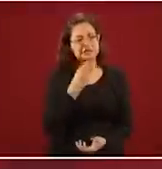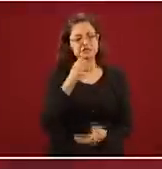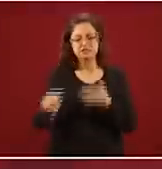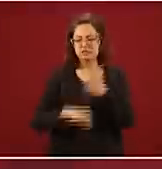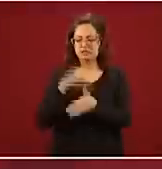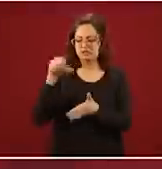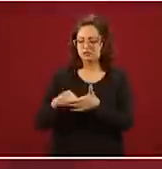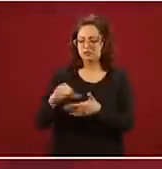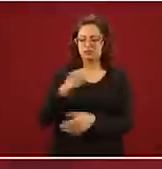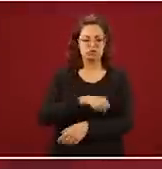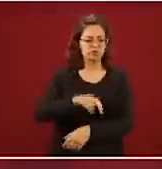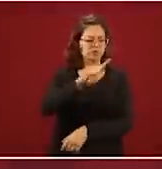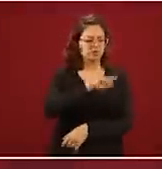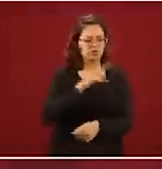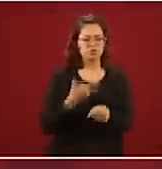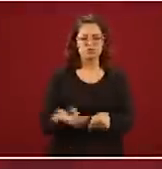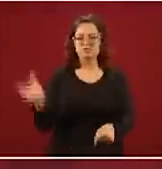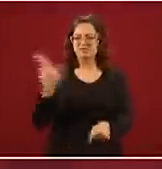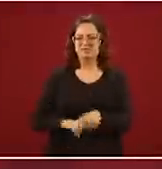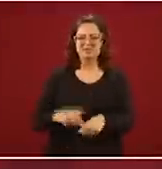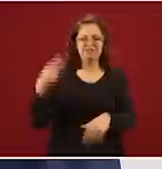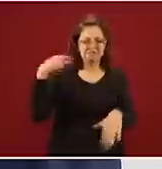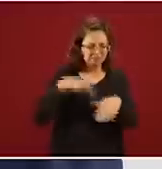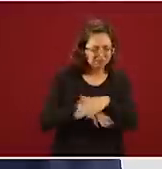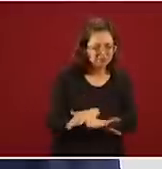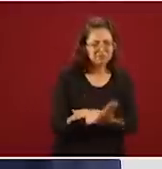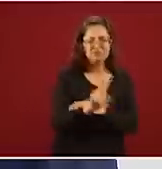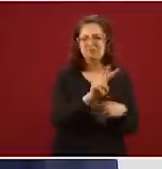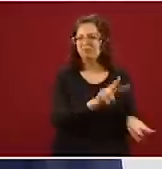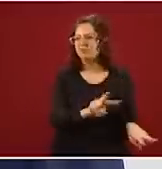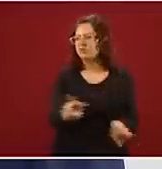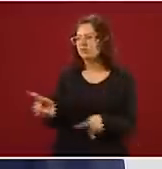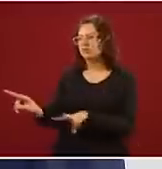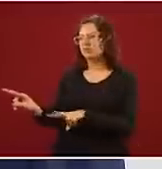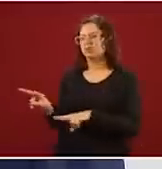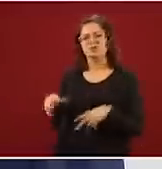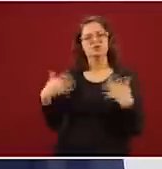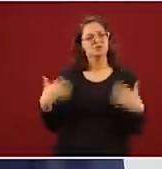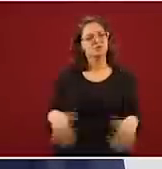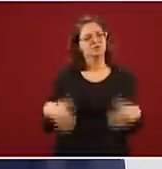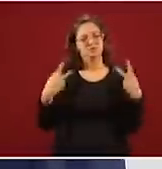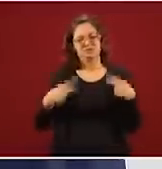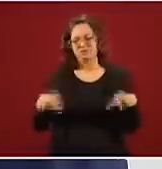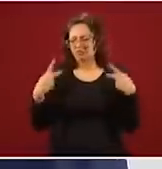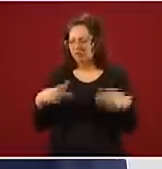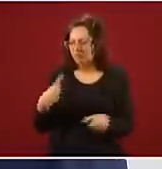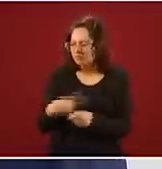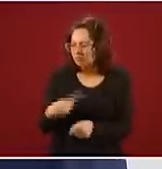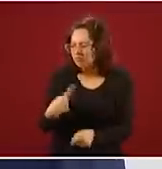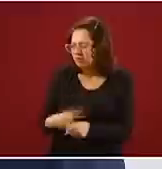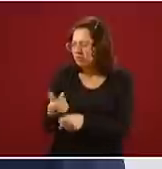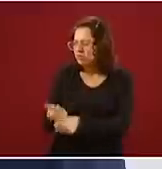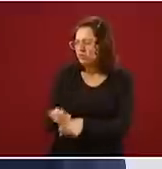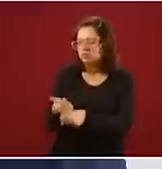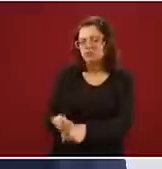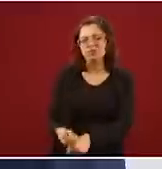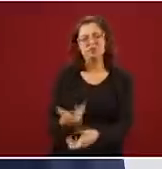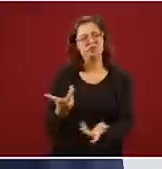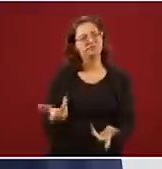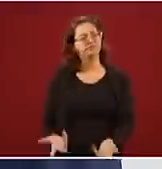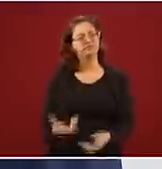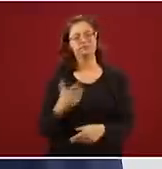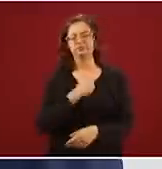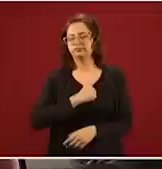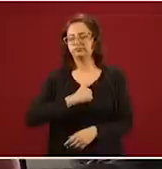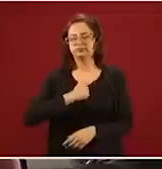hospitales y ver la situación en que están los enfermos y cómo